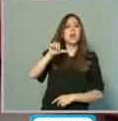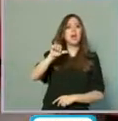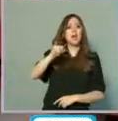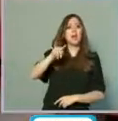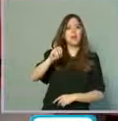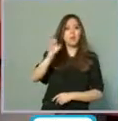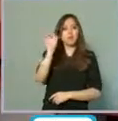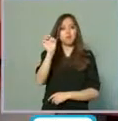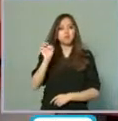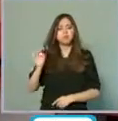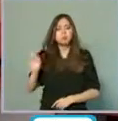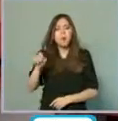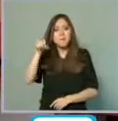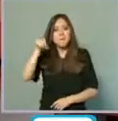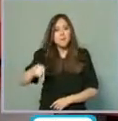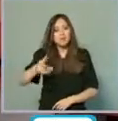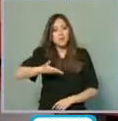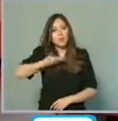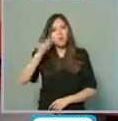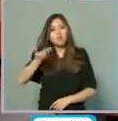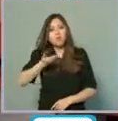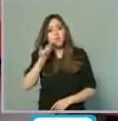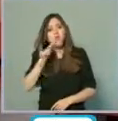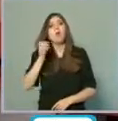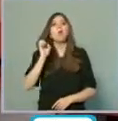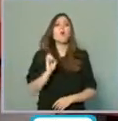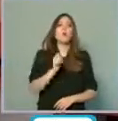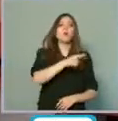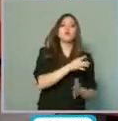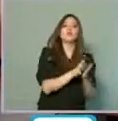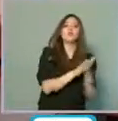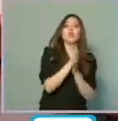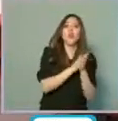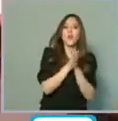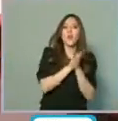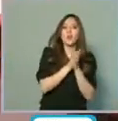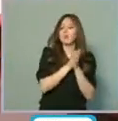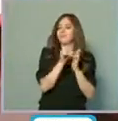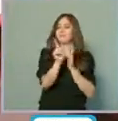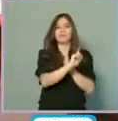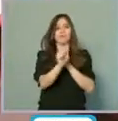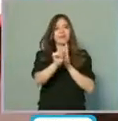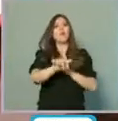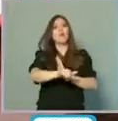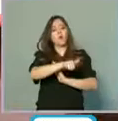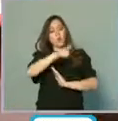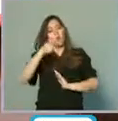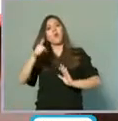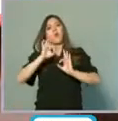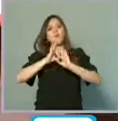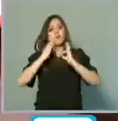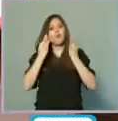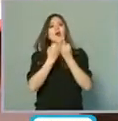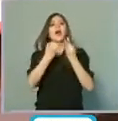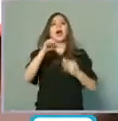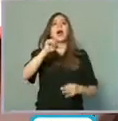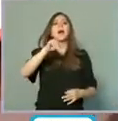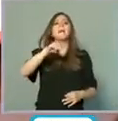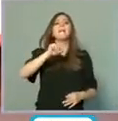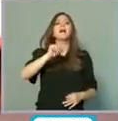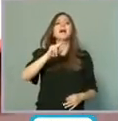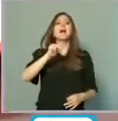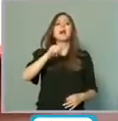ejemplo, tenemos esta versión que es la clásica alegría o la de chocolate, ¿no? Sí. Entonces, bueno, el amaranto de manera natural, pues,